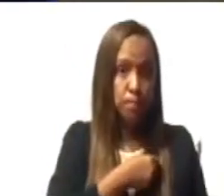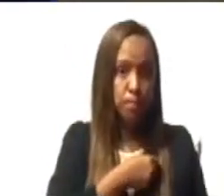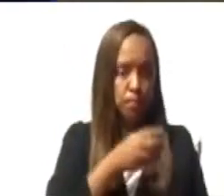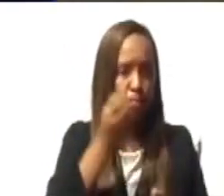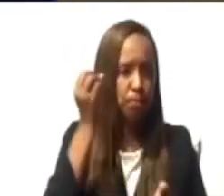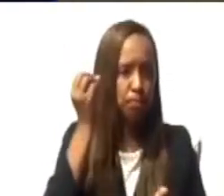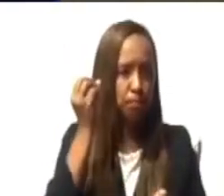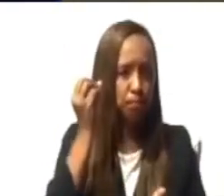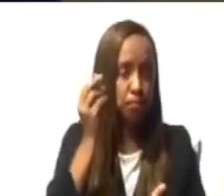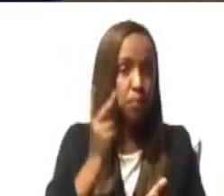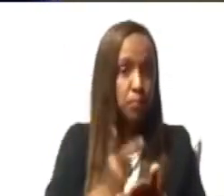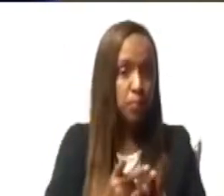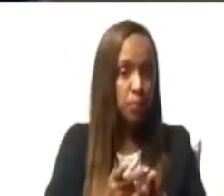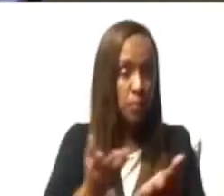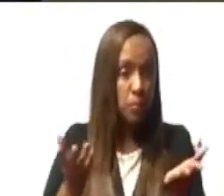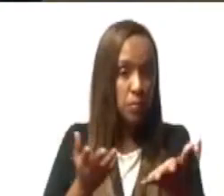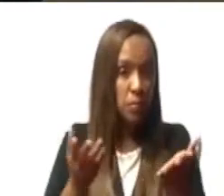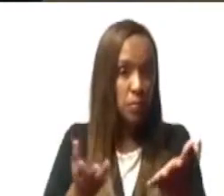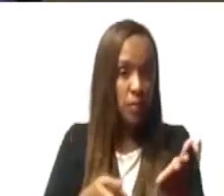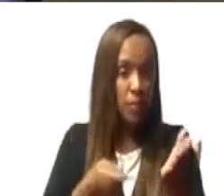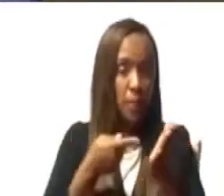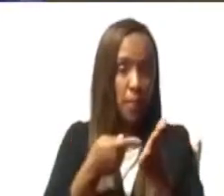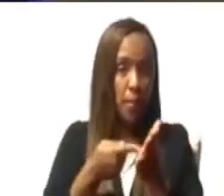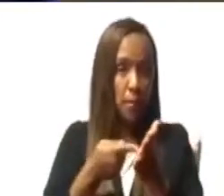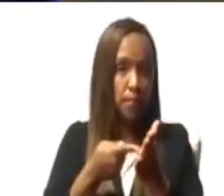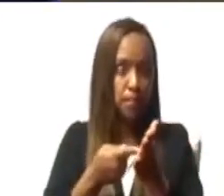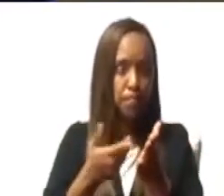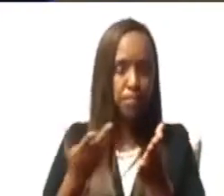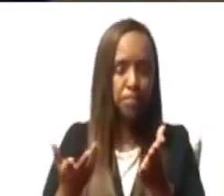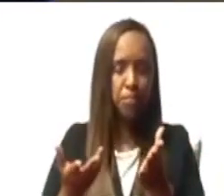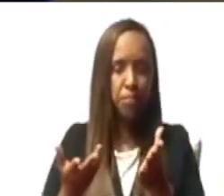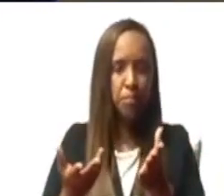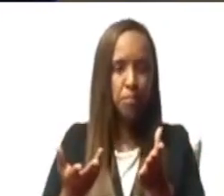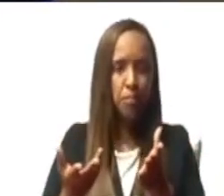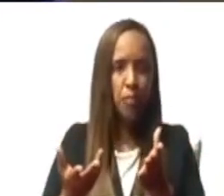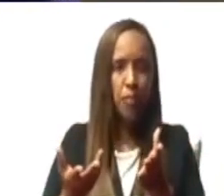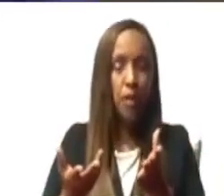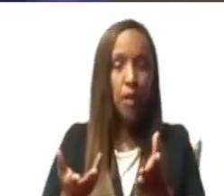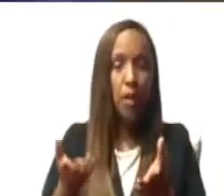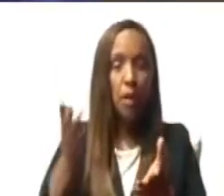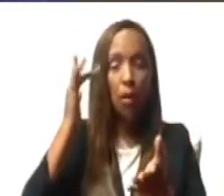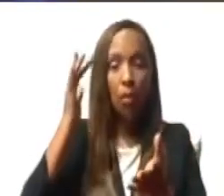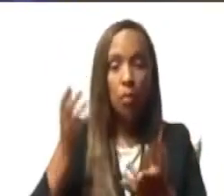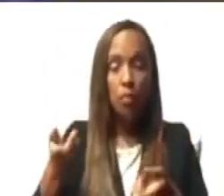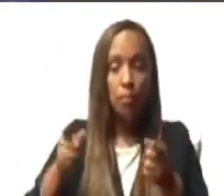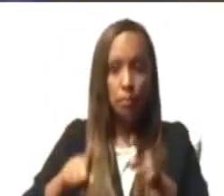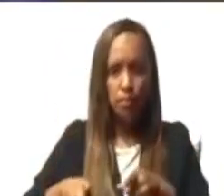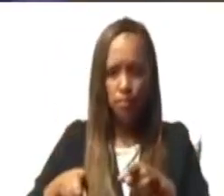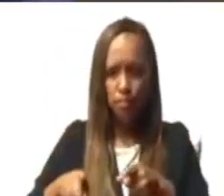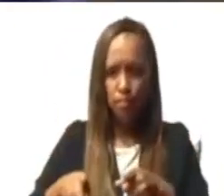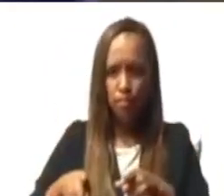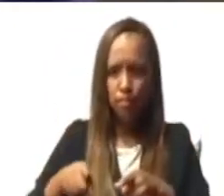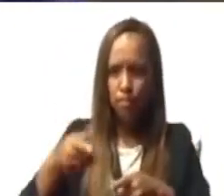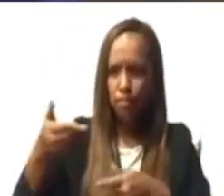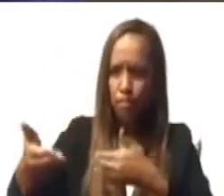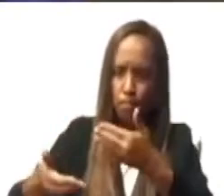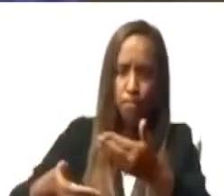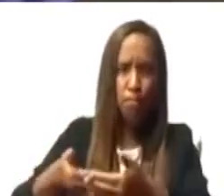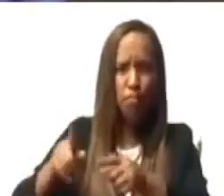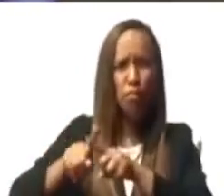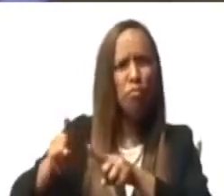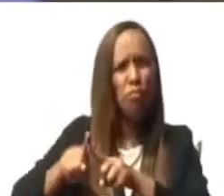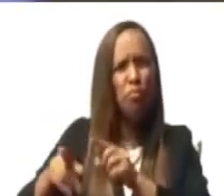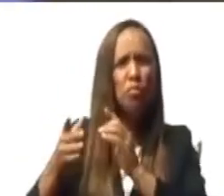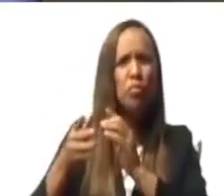de la comisión, nos explicaron que con esa acción el Estado